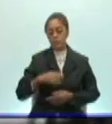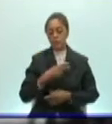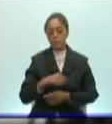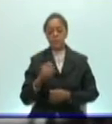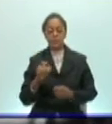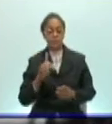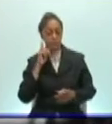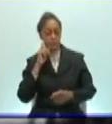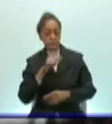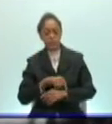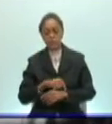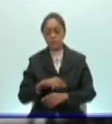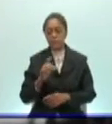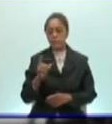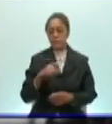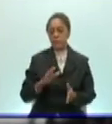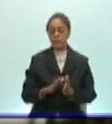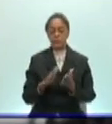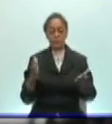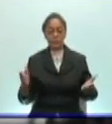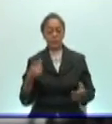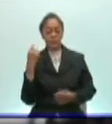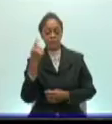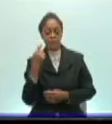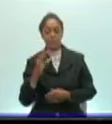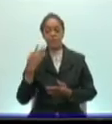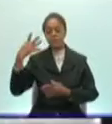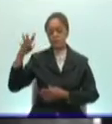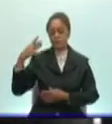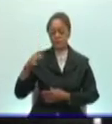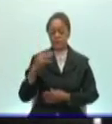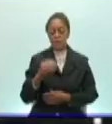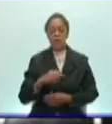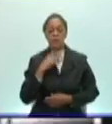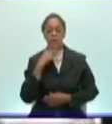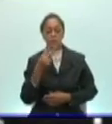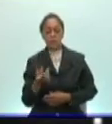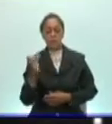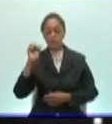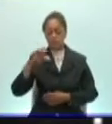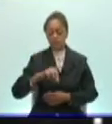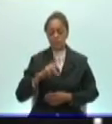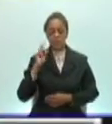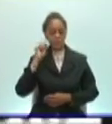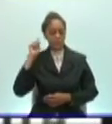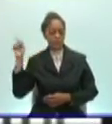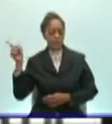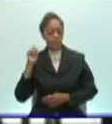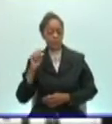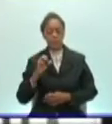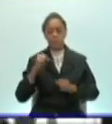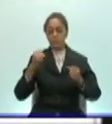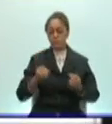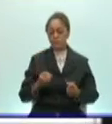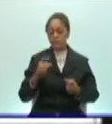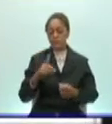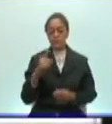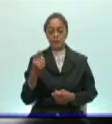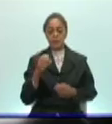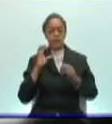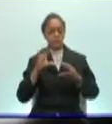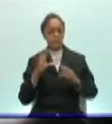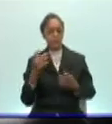tiempo. Alentada por periódicos nacionales y extranjeros, la voz de la contrarrevolución deja escuchar su alarido impotente en una